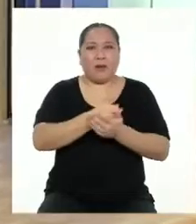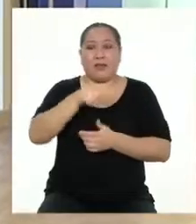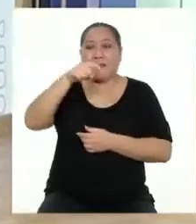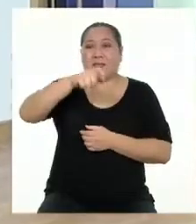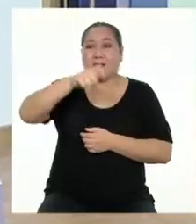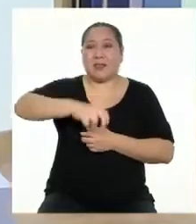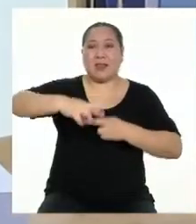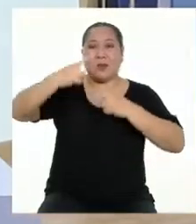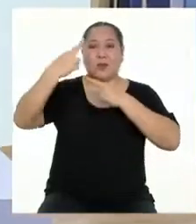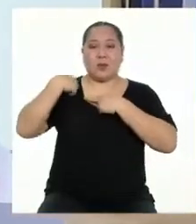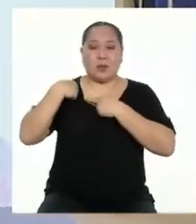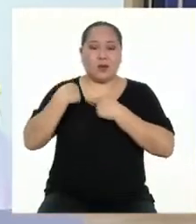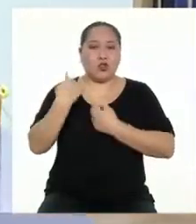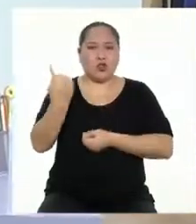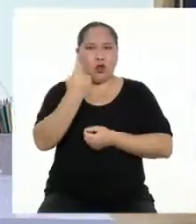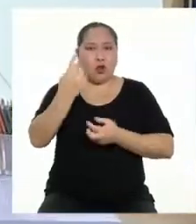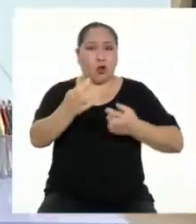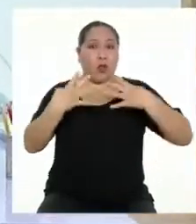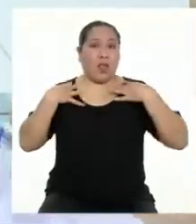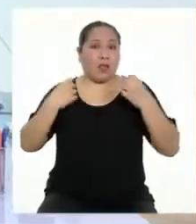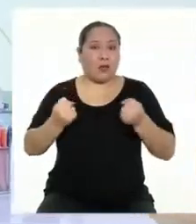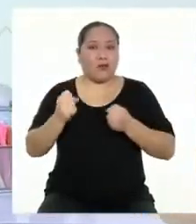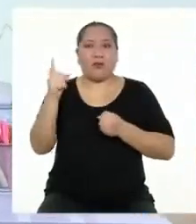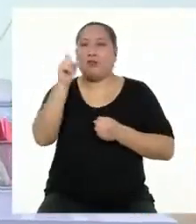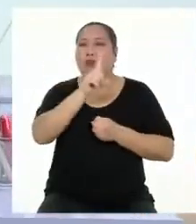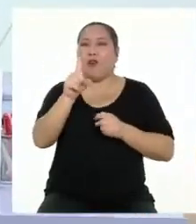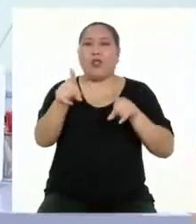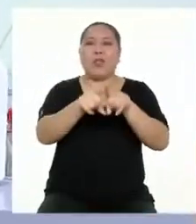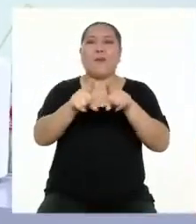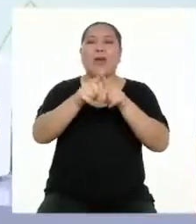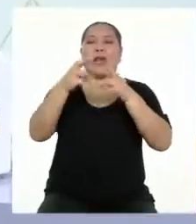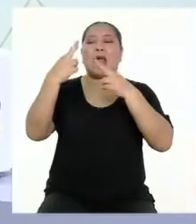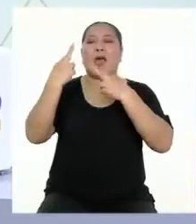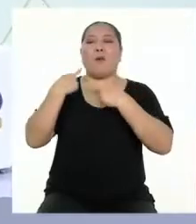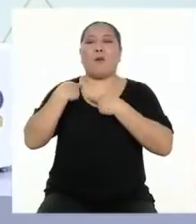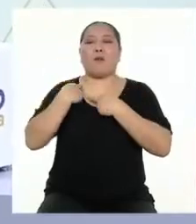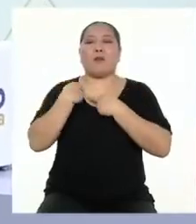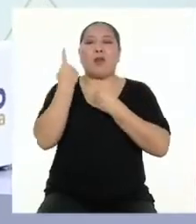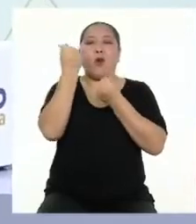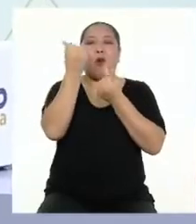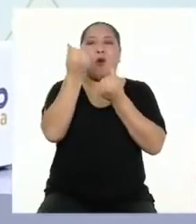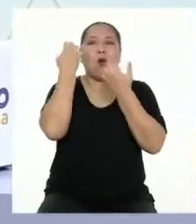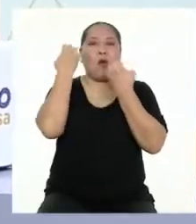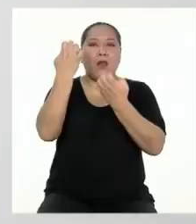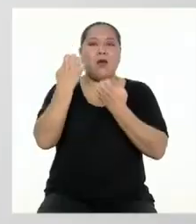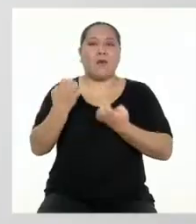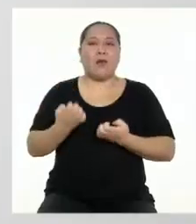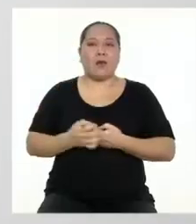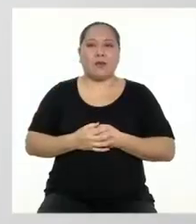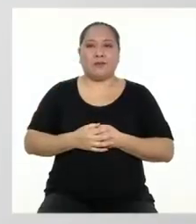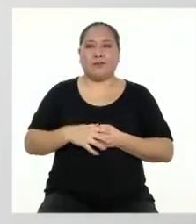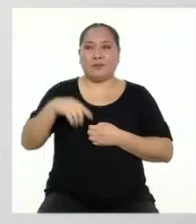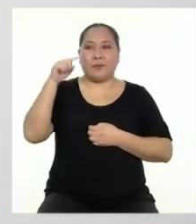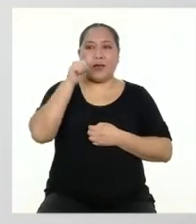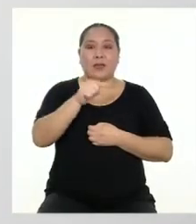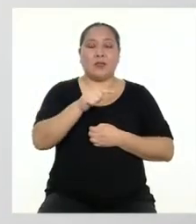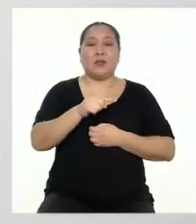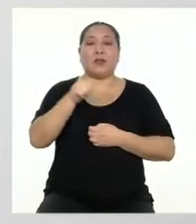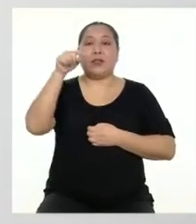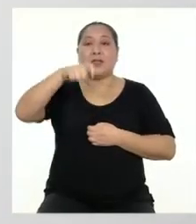con nuestra salud, sino también con nuestra economía. Para ello, estén